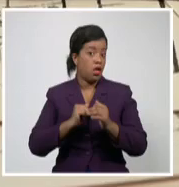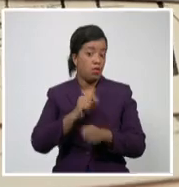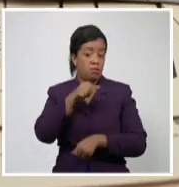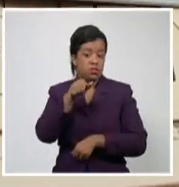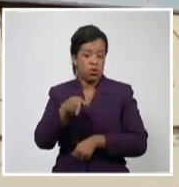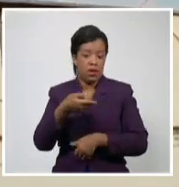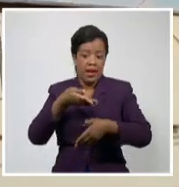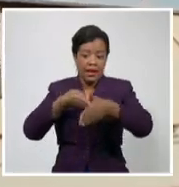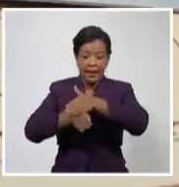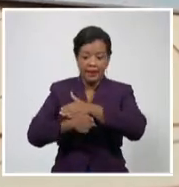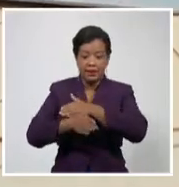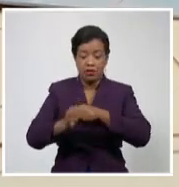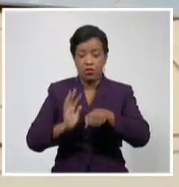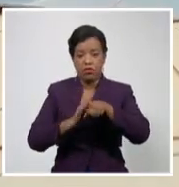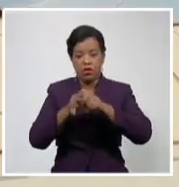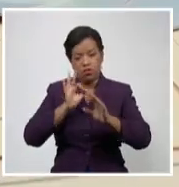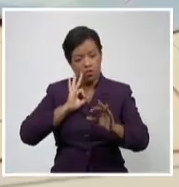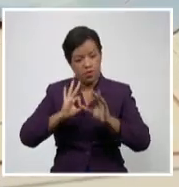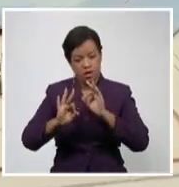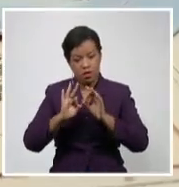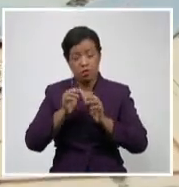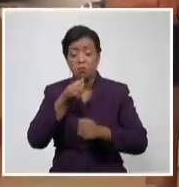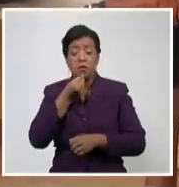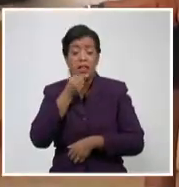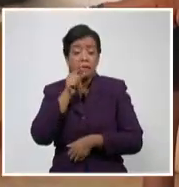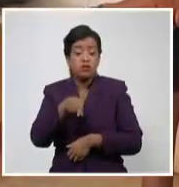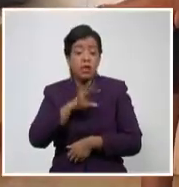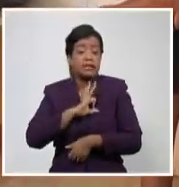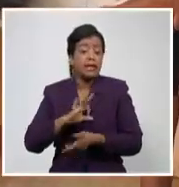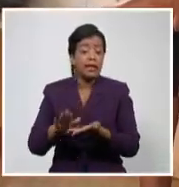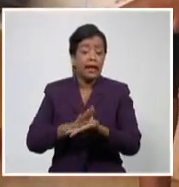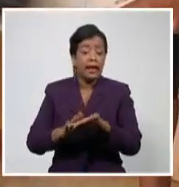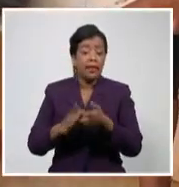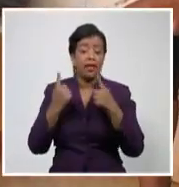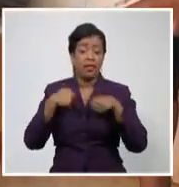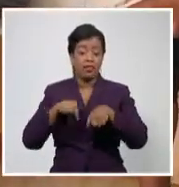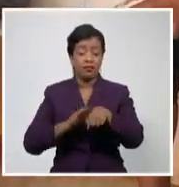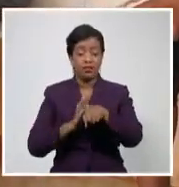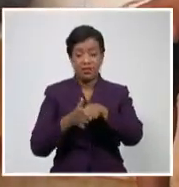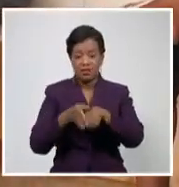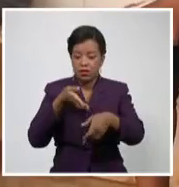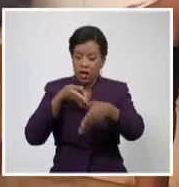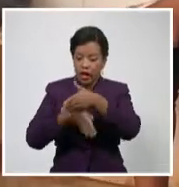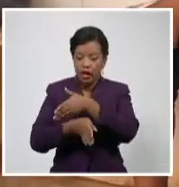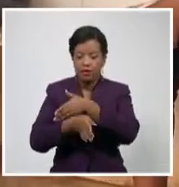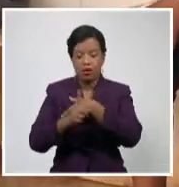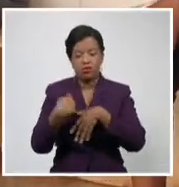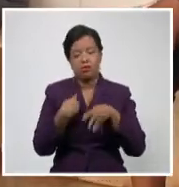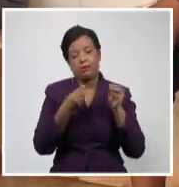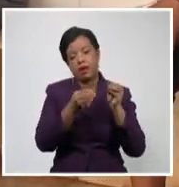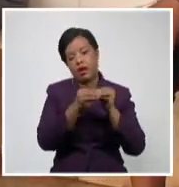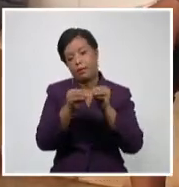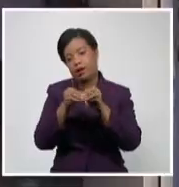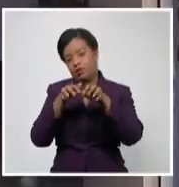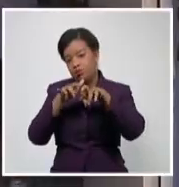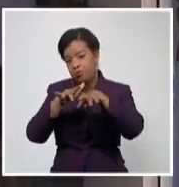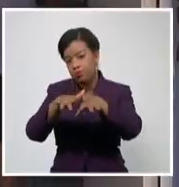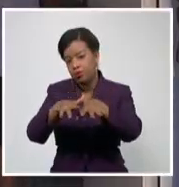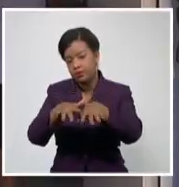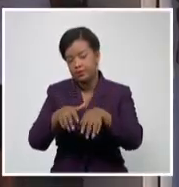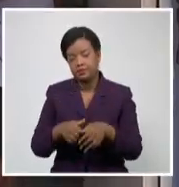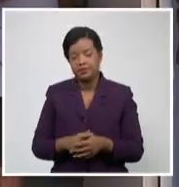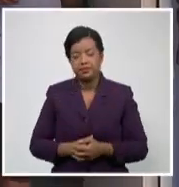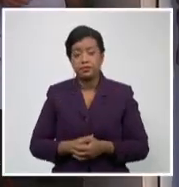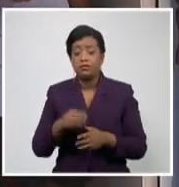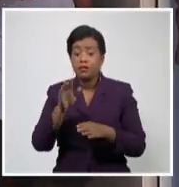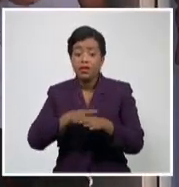unidad, fundamentalmente un caso asintomático que pudiera entrar a la unidad y crearnos un brote dentro de la unidad. Posteriormente